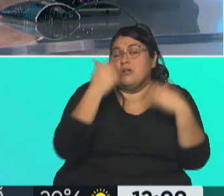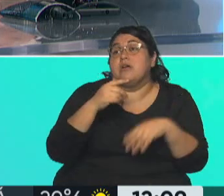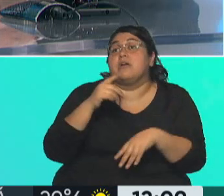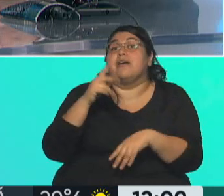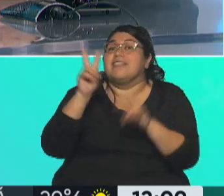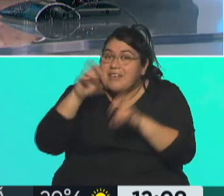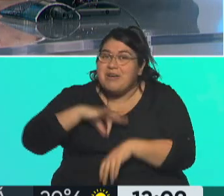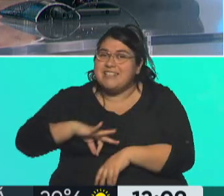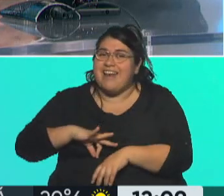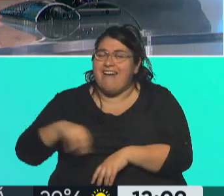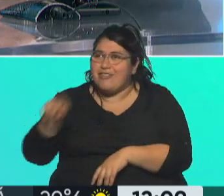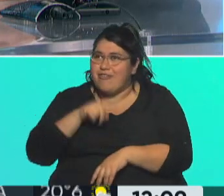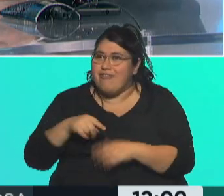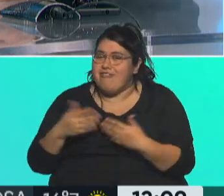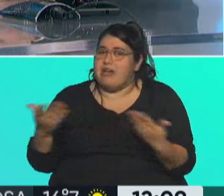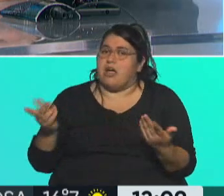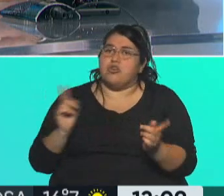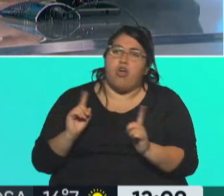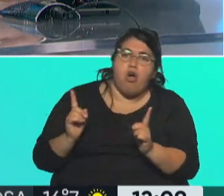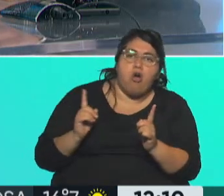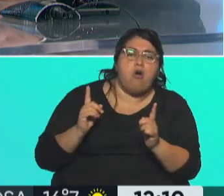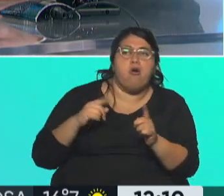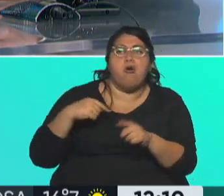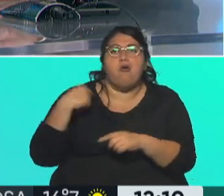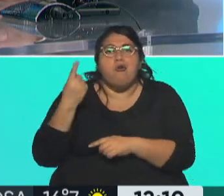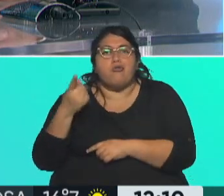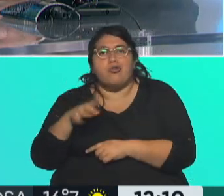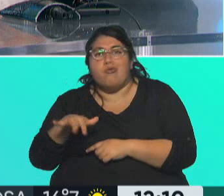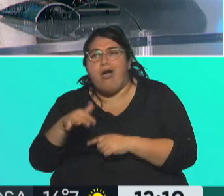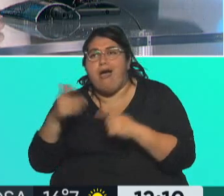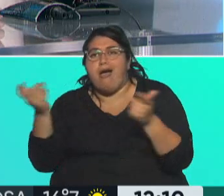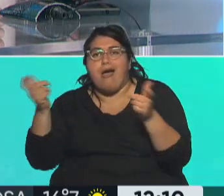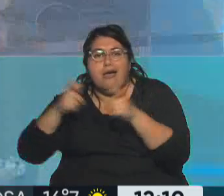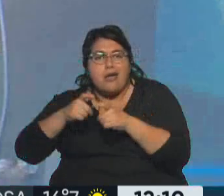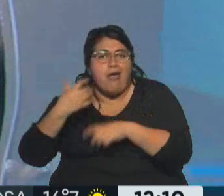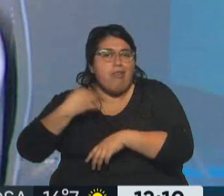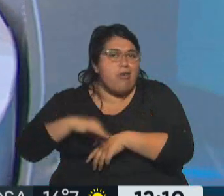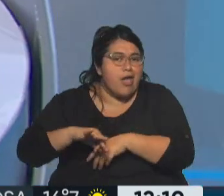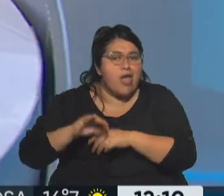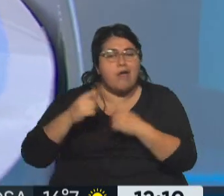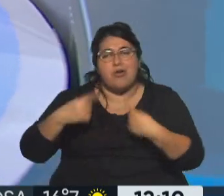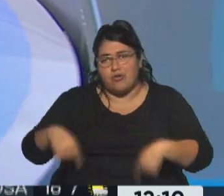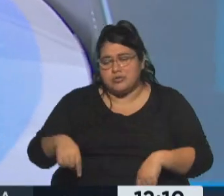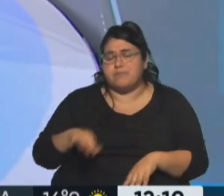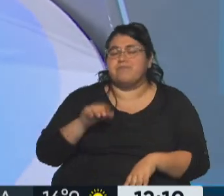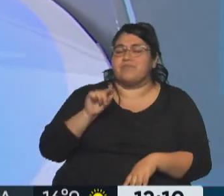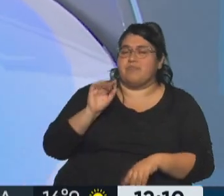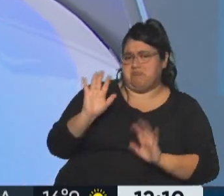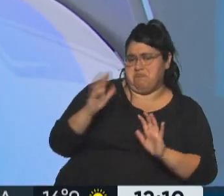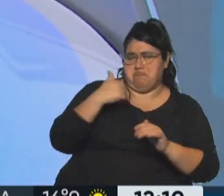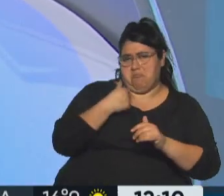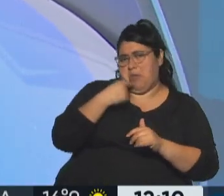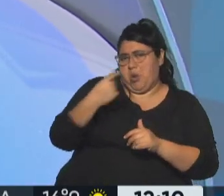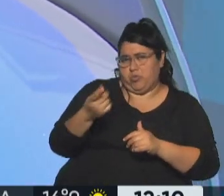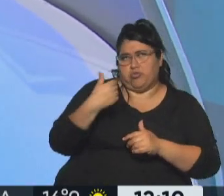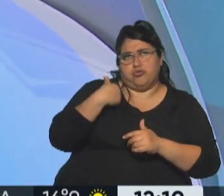para decir Bueno este no esto se discute en otro ámbito yo recuerdo también Raúl corregimiento si me equivoco si vos analizaste esta